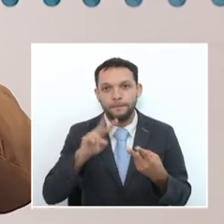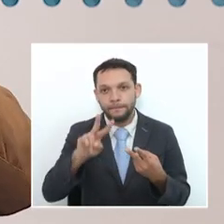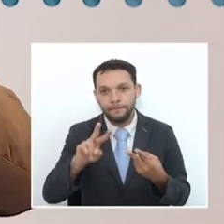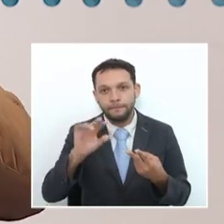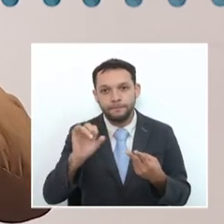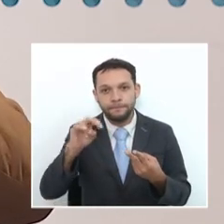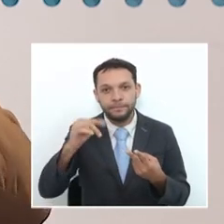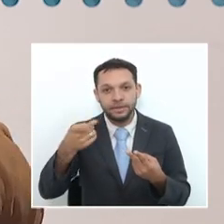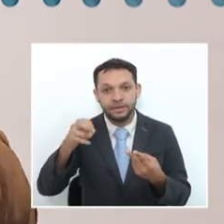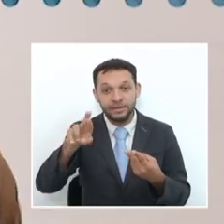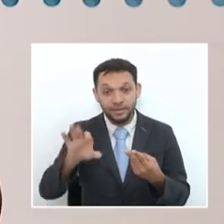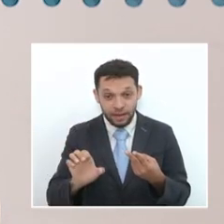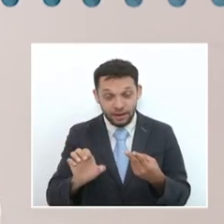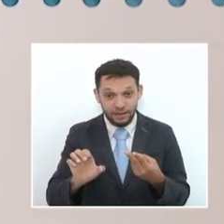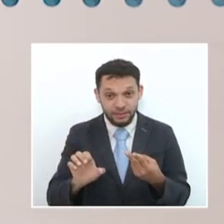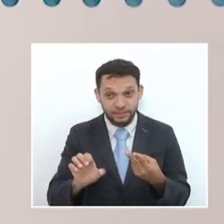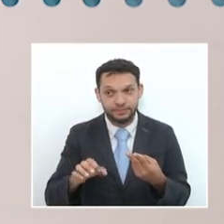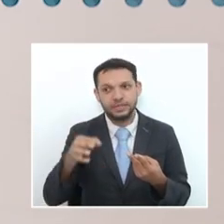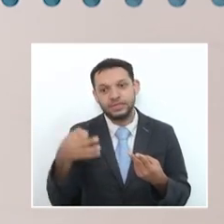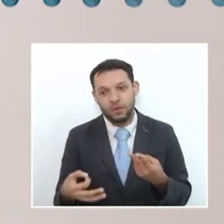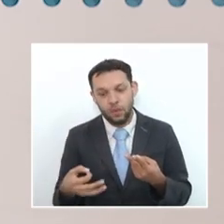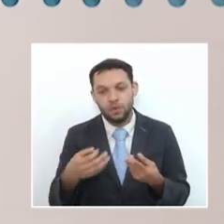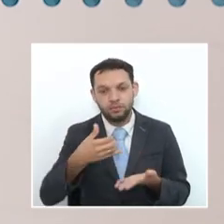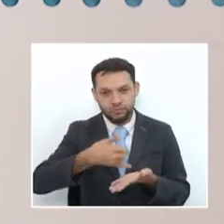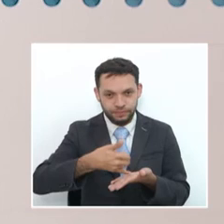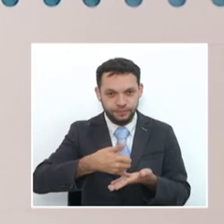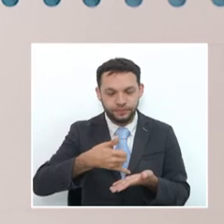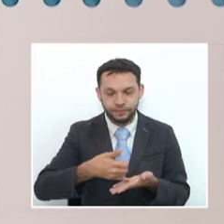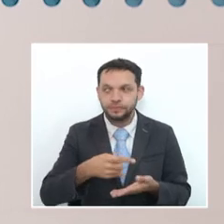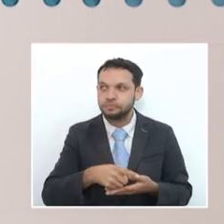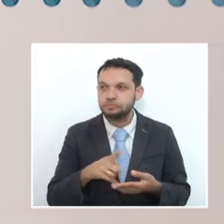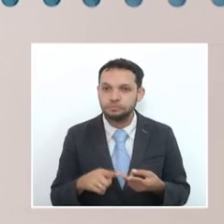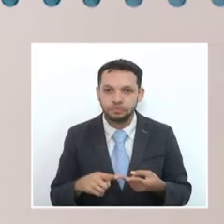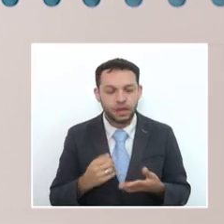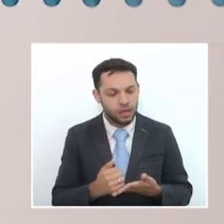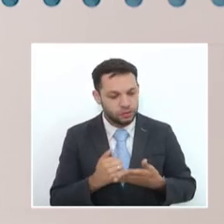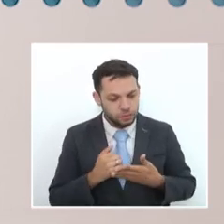con alcachofa, sidra y manzana. Es el único que tiene estos 3 componentes.